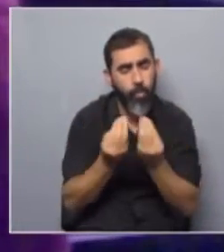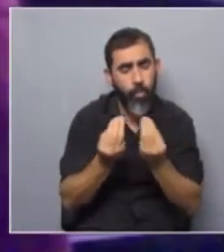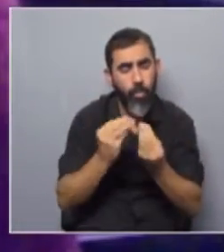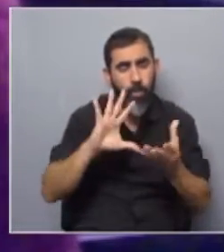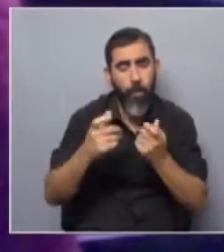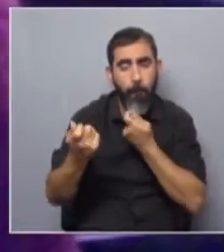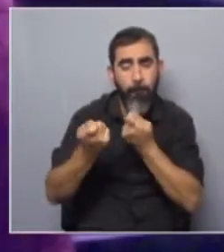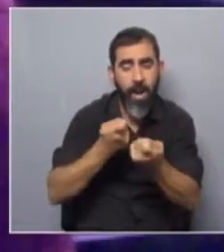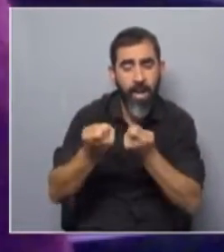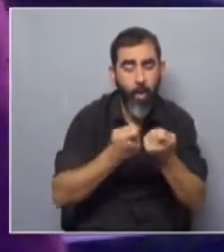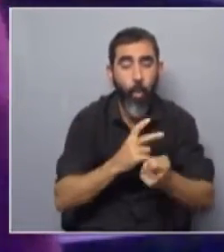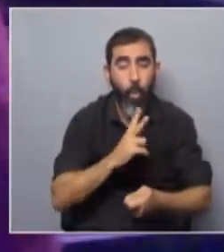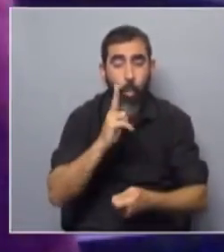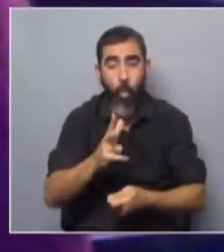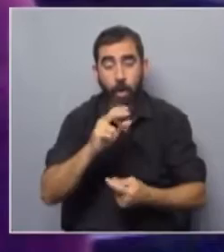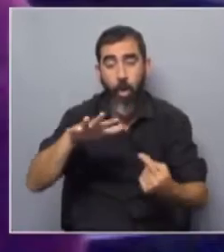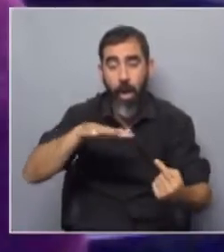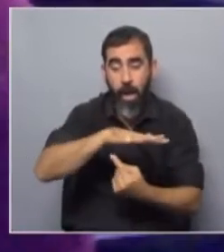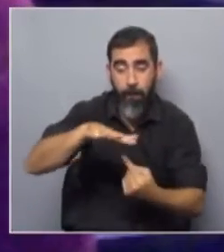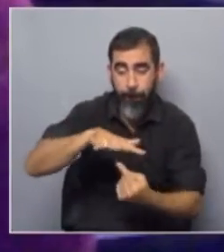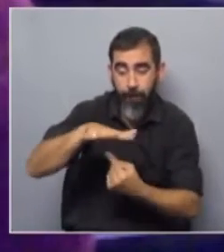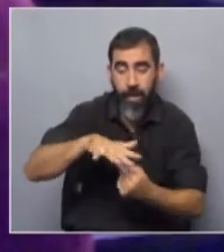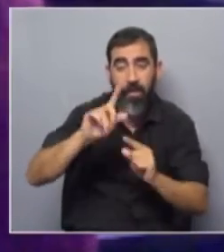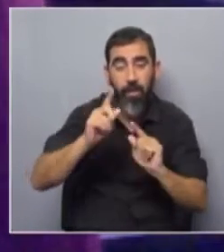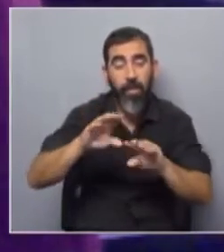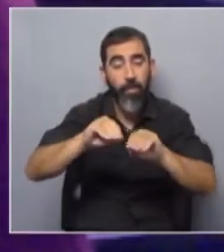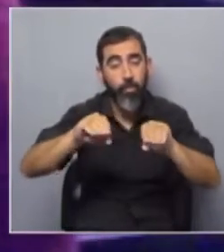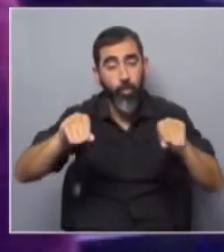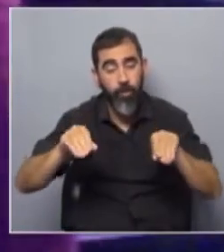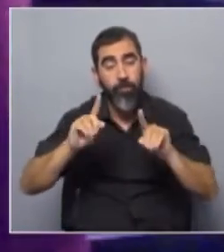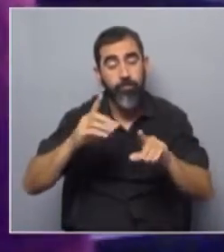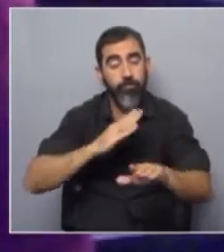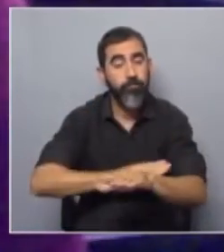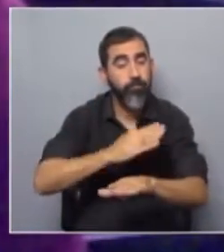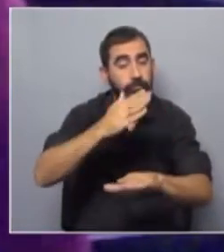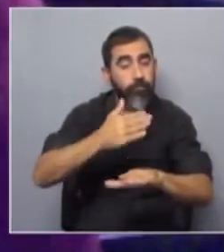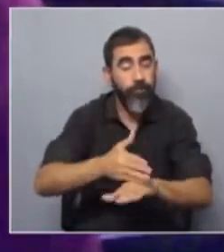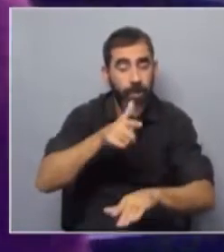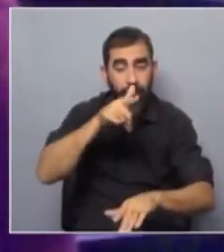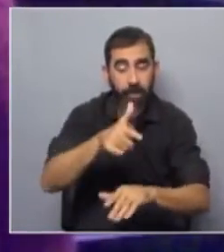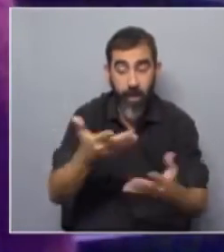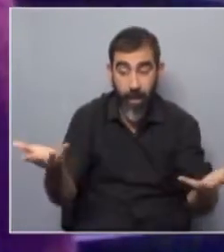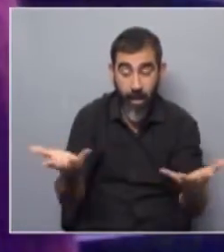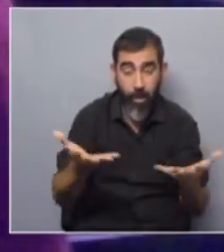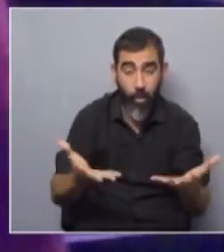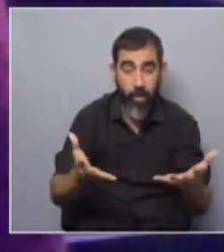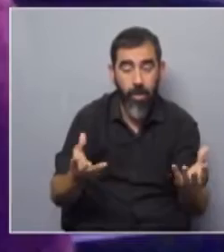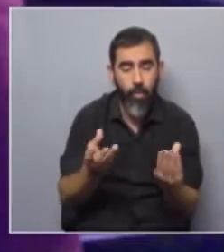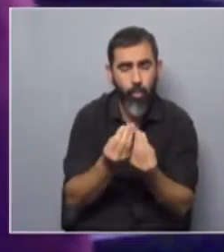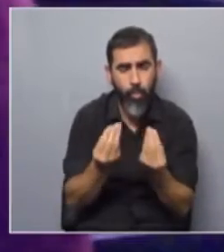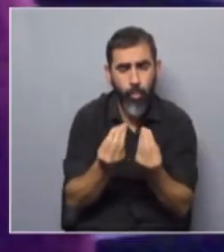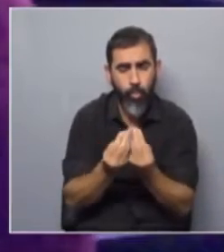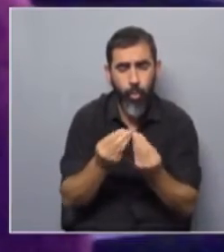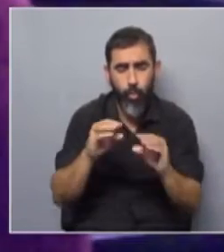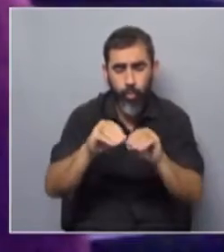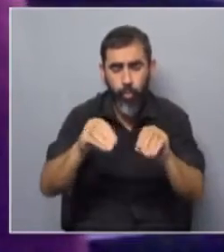de manejo humano del ambiente, de los suelos, que han repercutido en que hoy existan muchos suelos